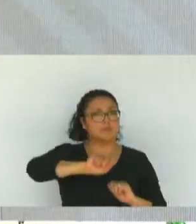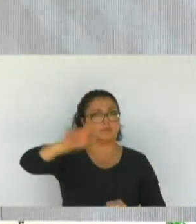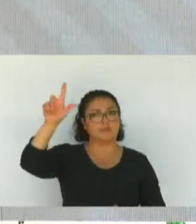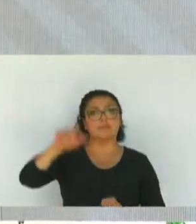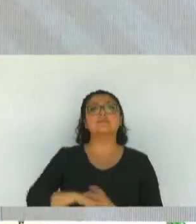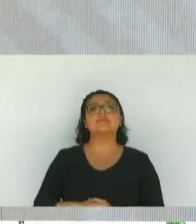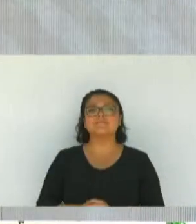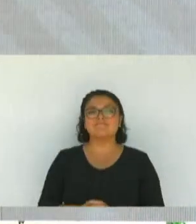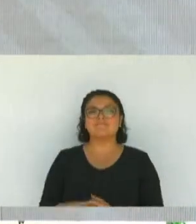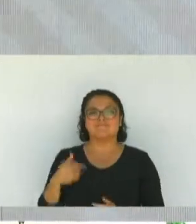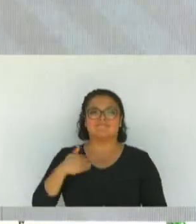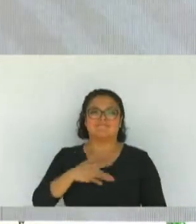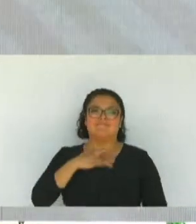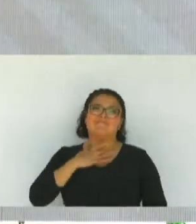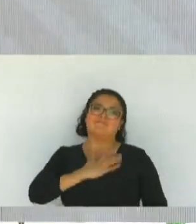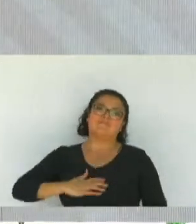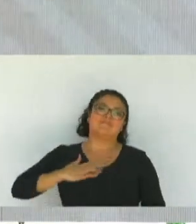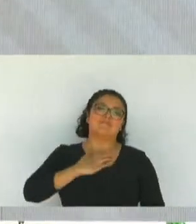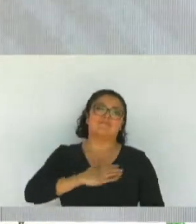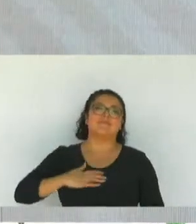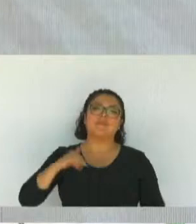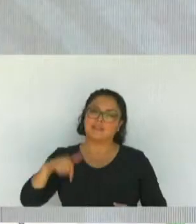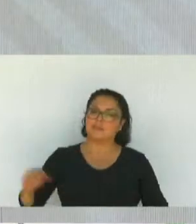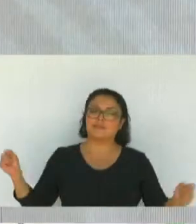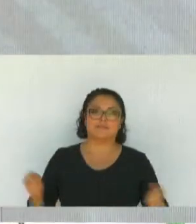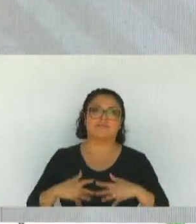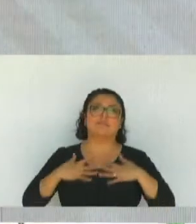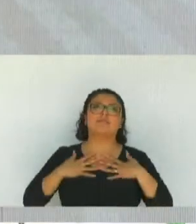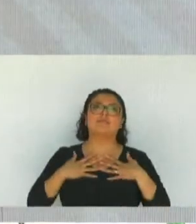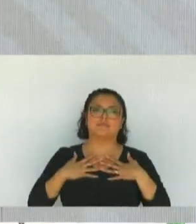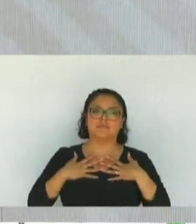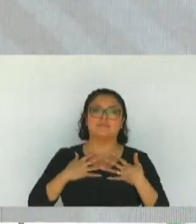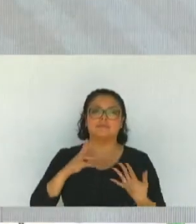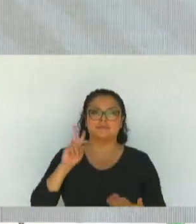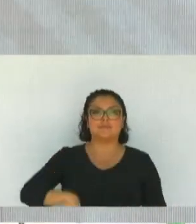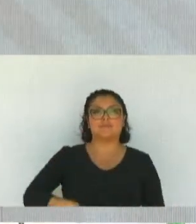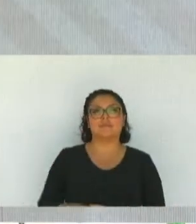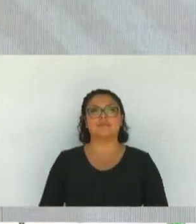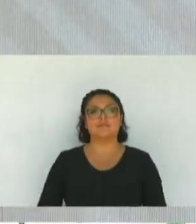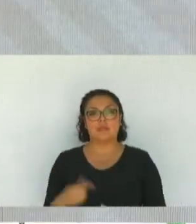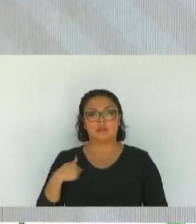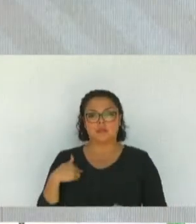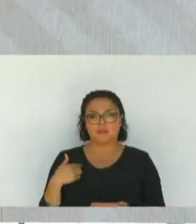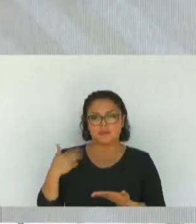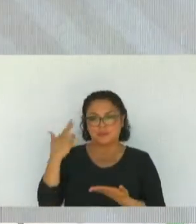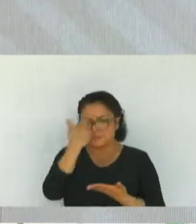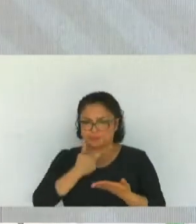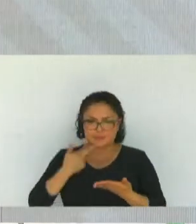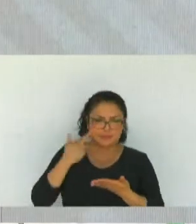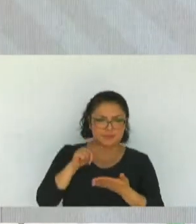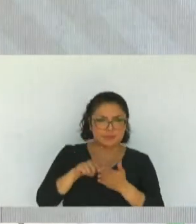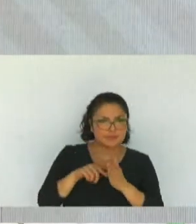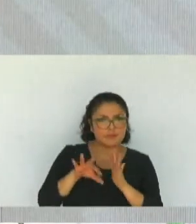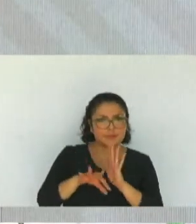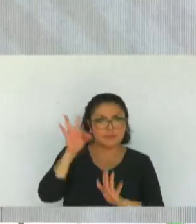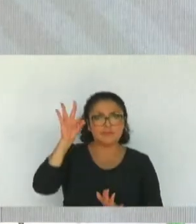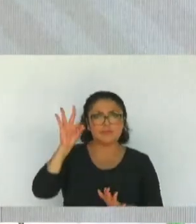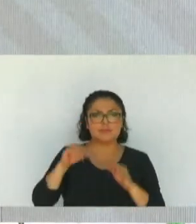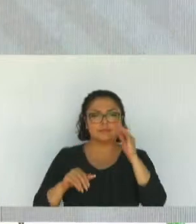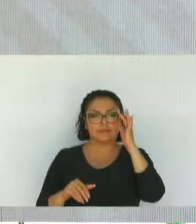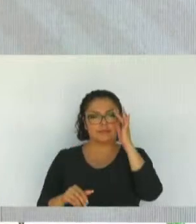muy emocionante y muy, muy motivador. Estaba revisando algunos datos.